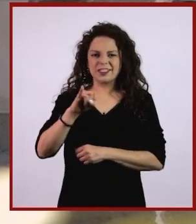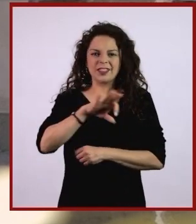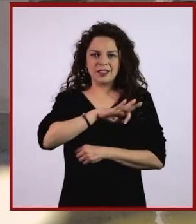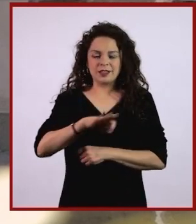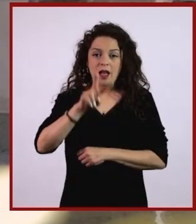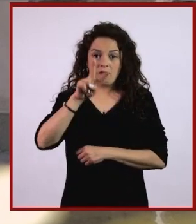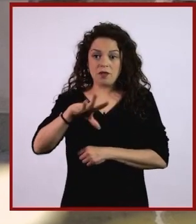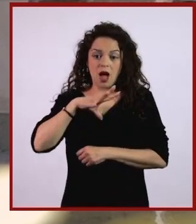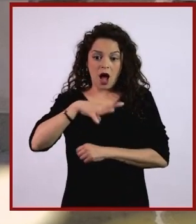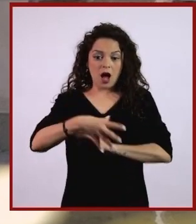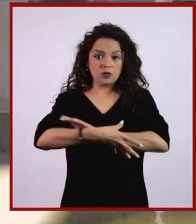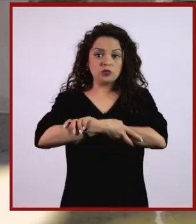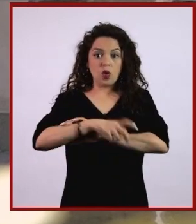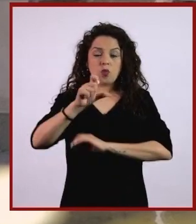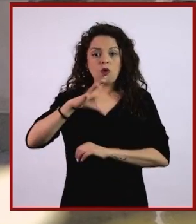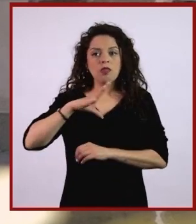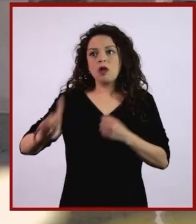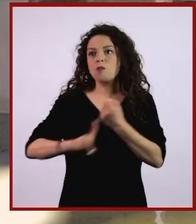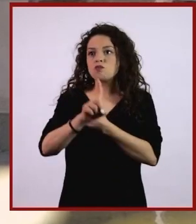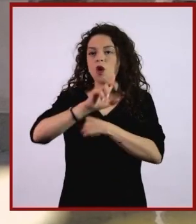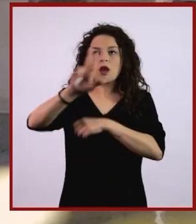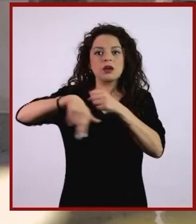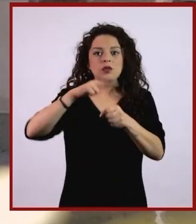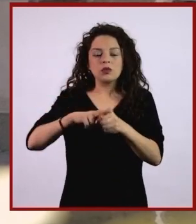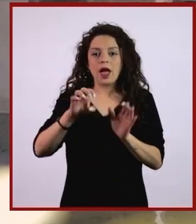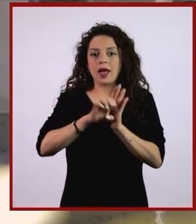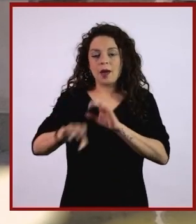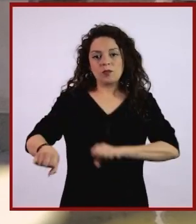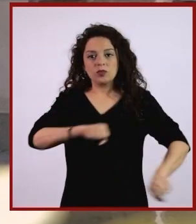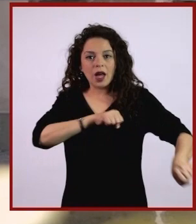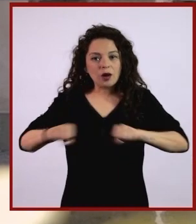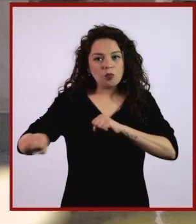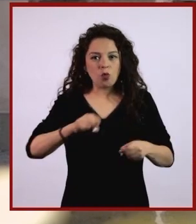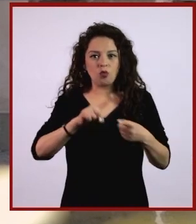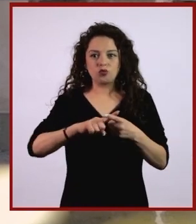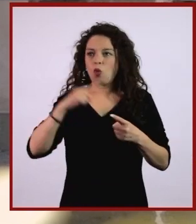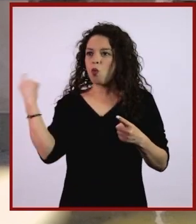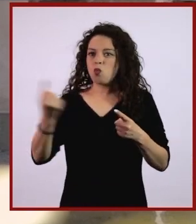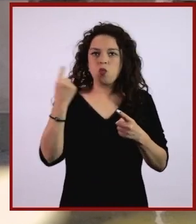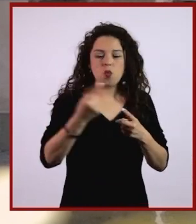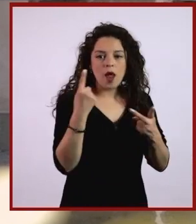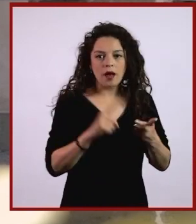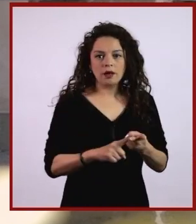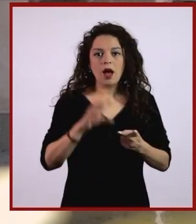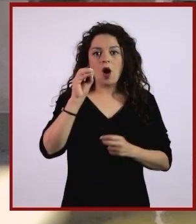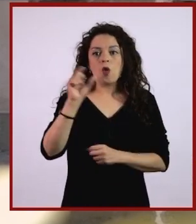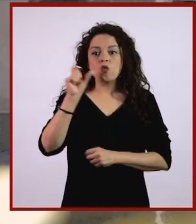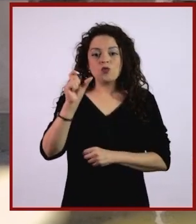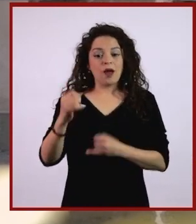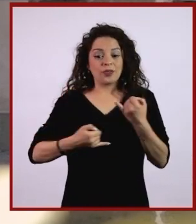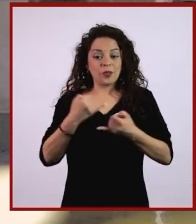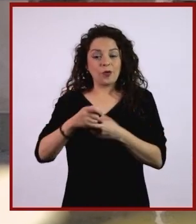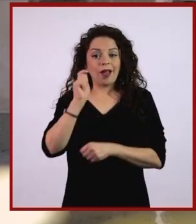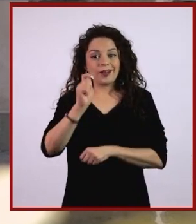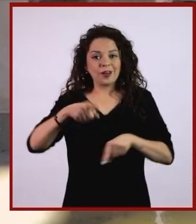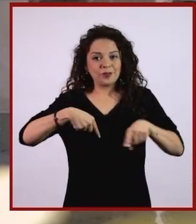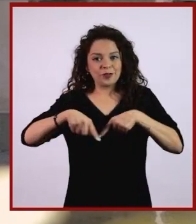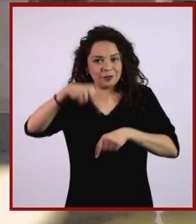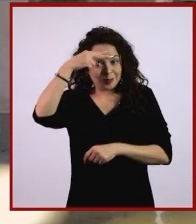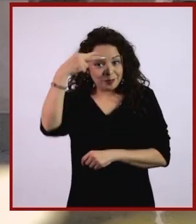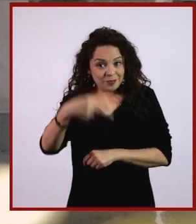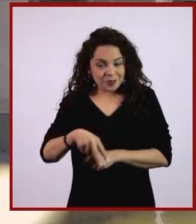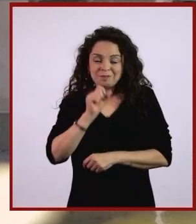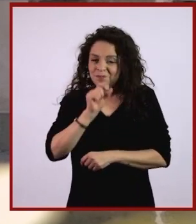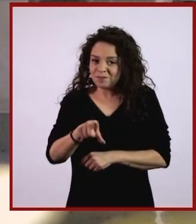sí. Hemos sido muy solidarios cuando suceden tragedias naturales, terremotos, huracanes, al parecer también cuando juega el equipo